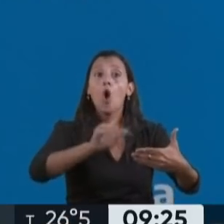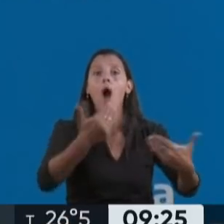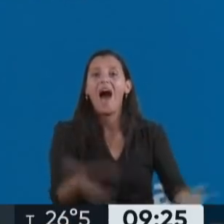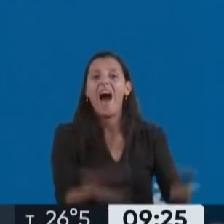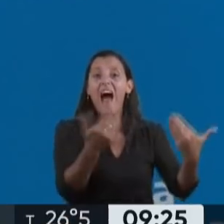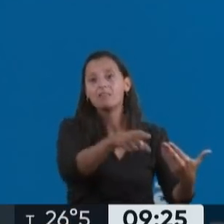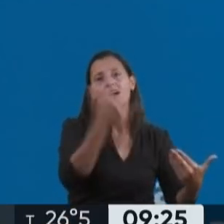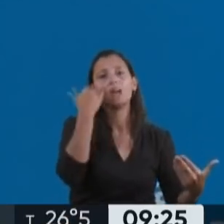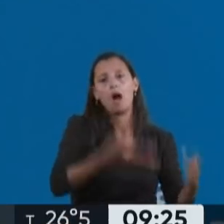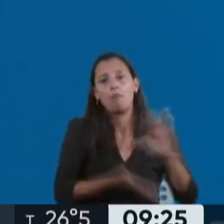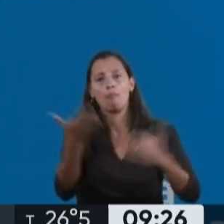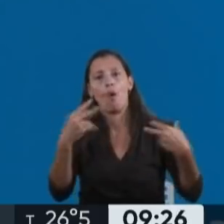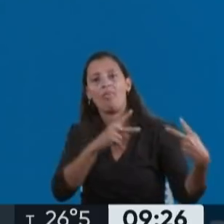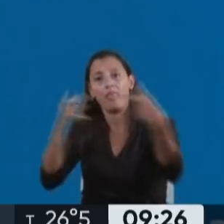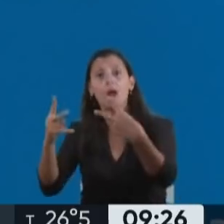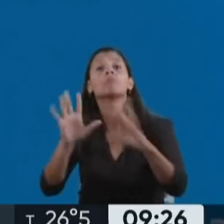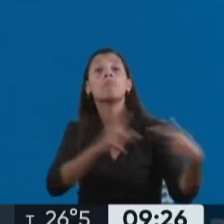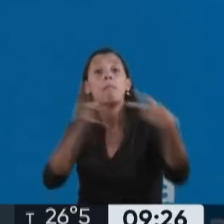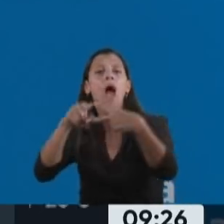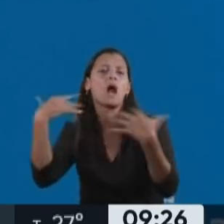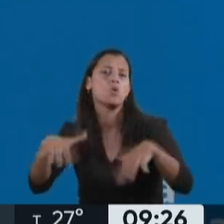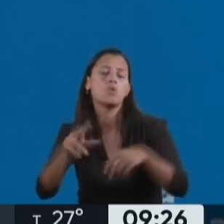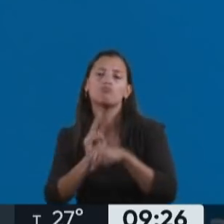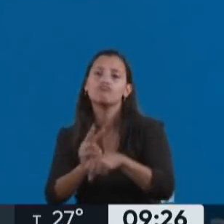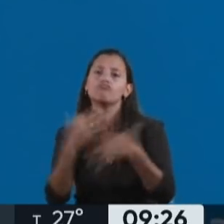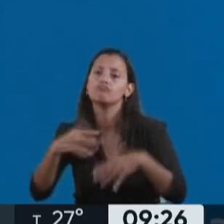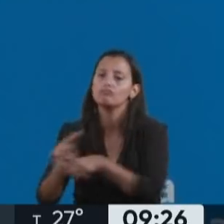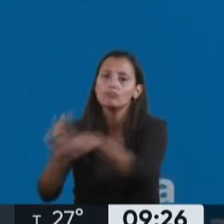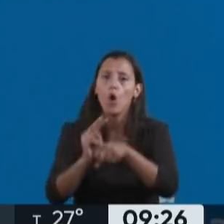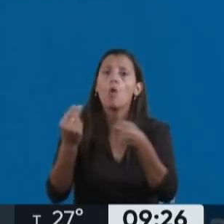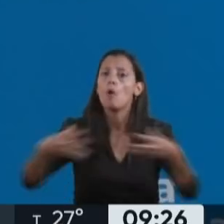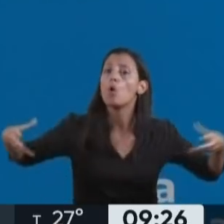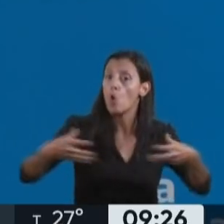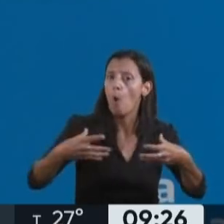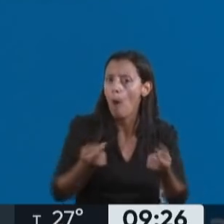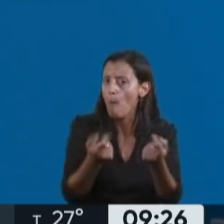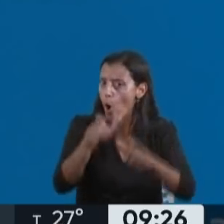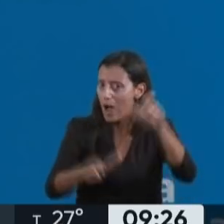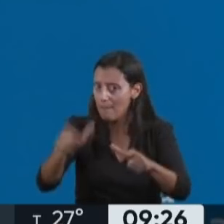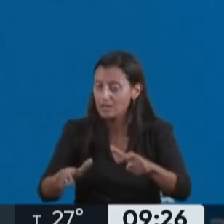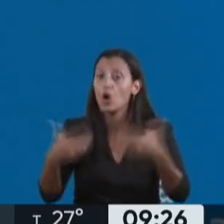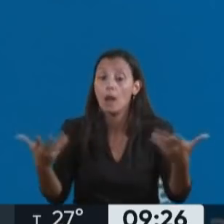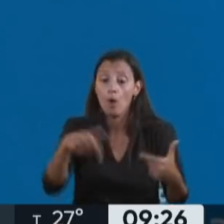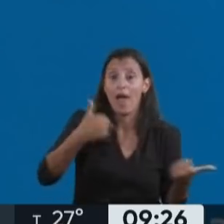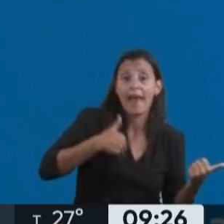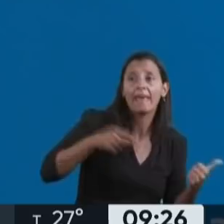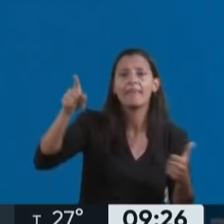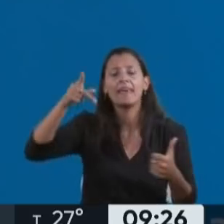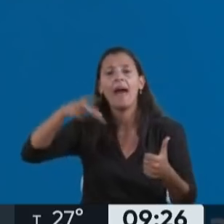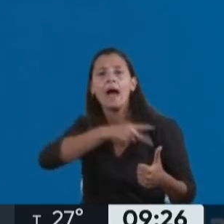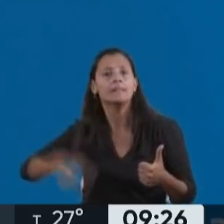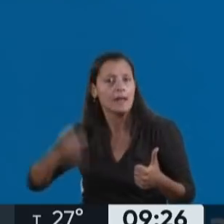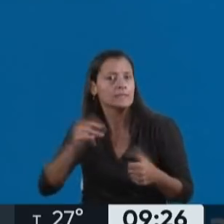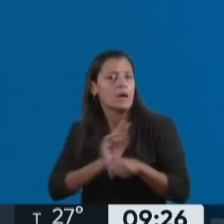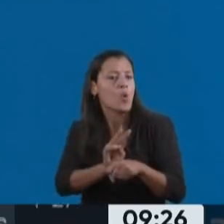un viaje muy controlado y muy cuidado y por eso la comitiva es muy chica, porque tanto Rusia como China, como Argentina también, tienen muchos cuidados con